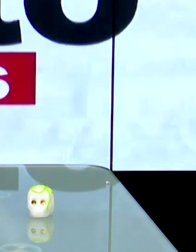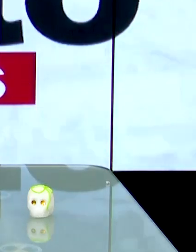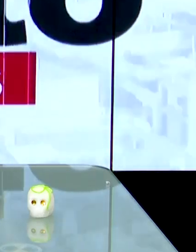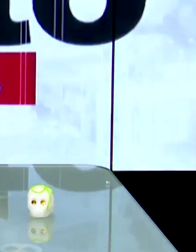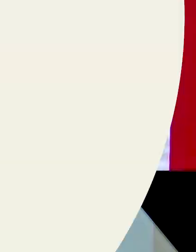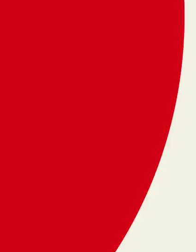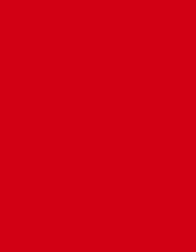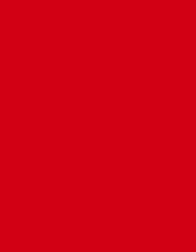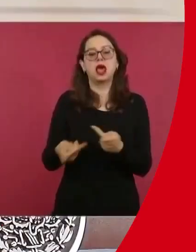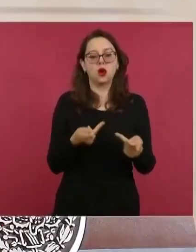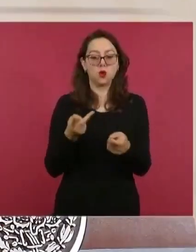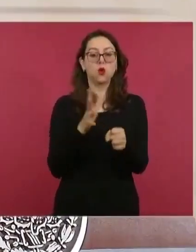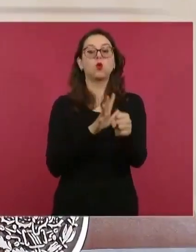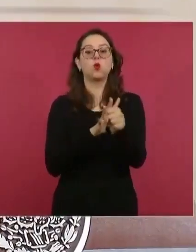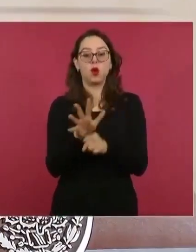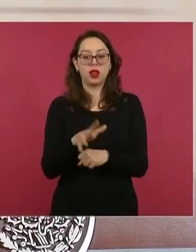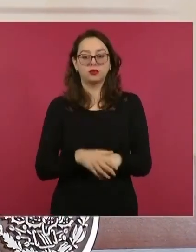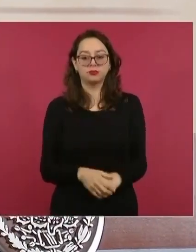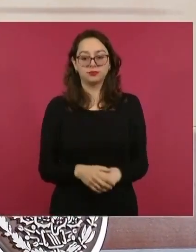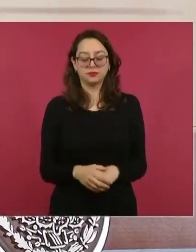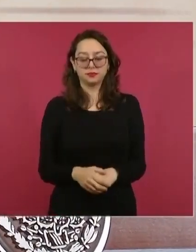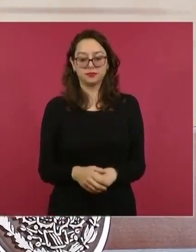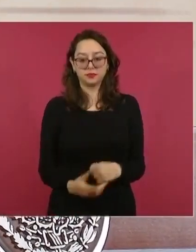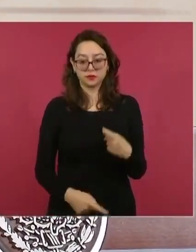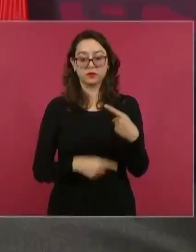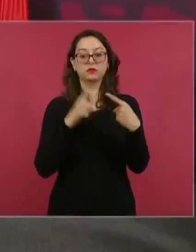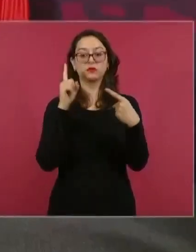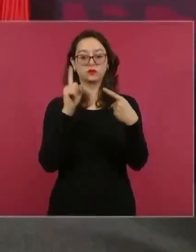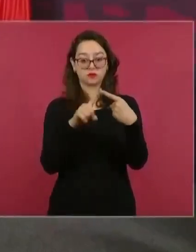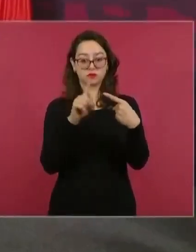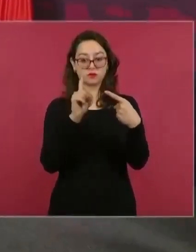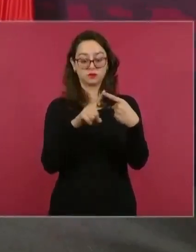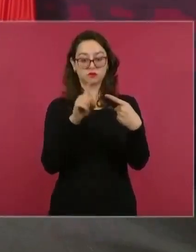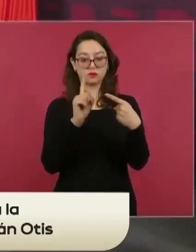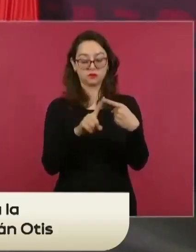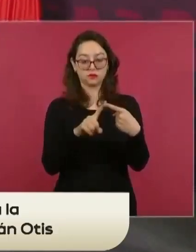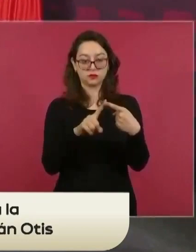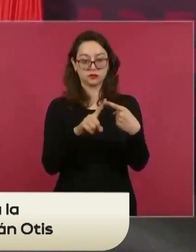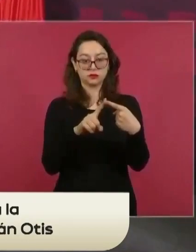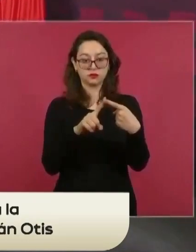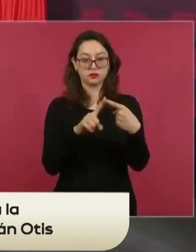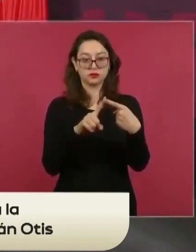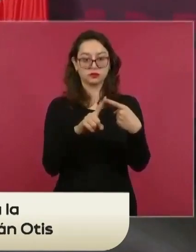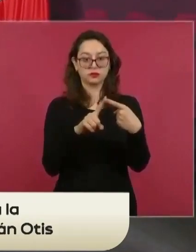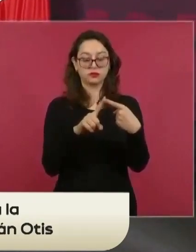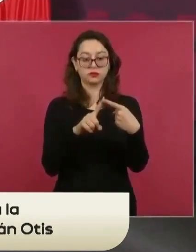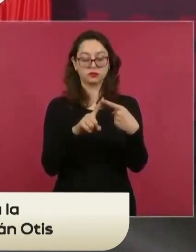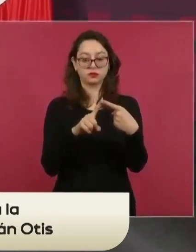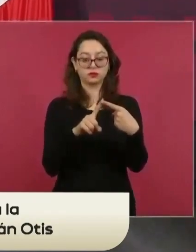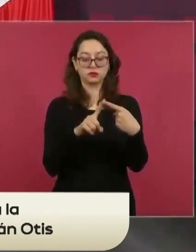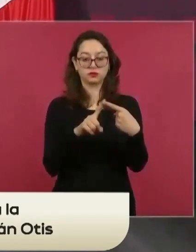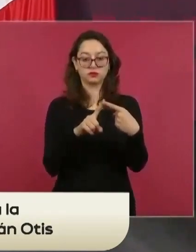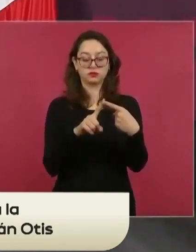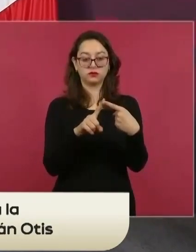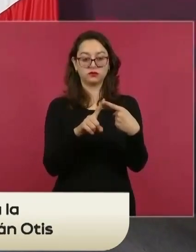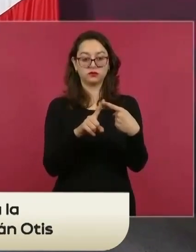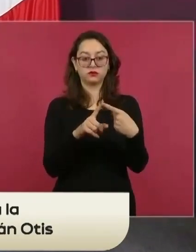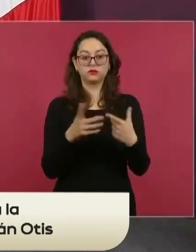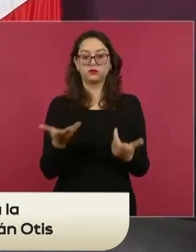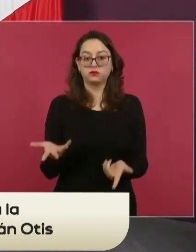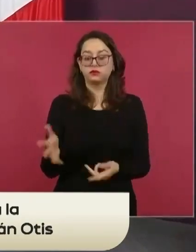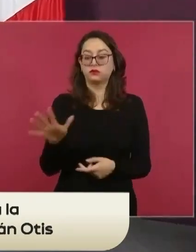huracán otis uno apoyar con todo lo necesario a